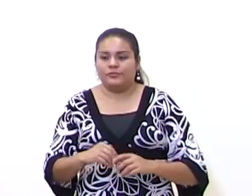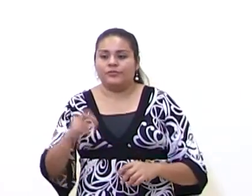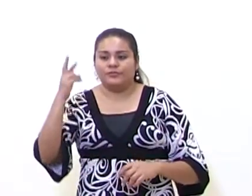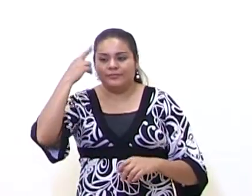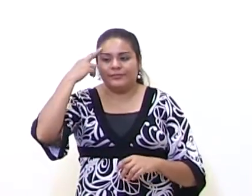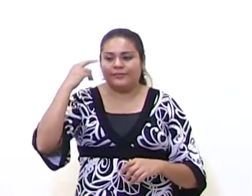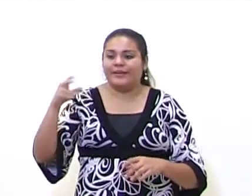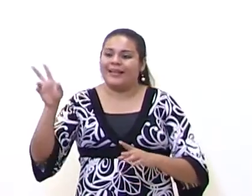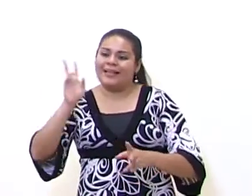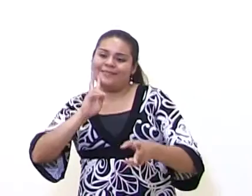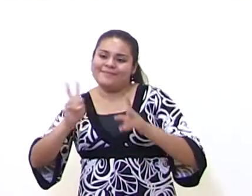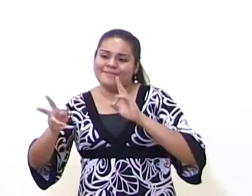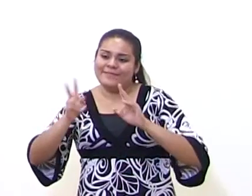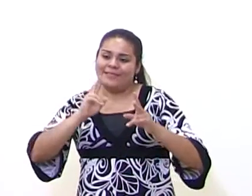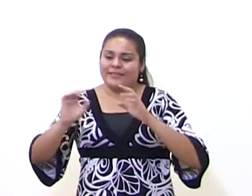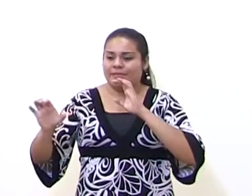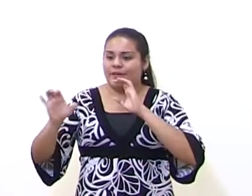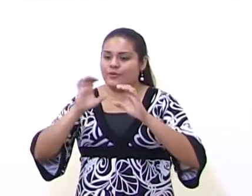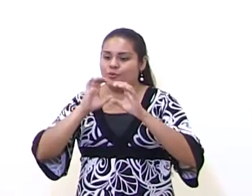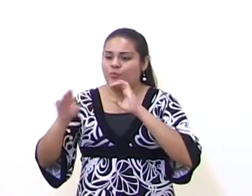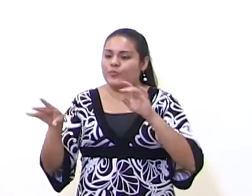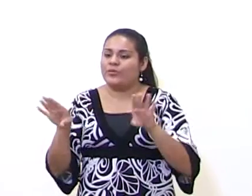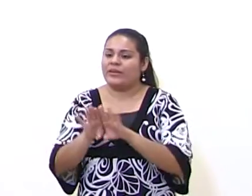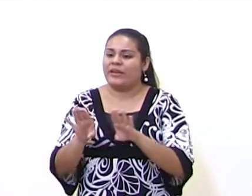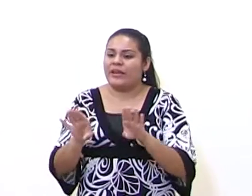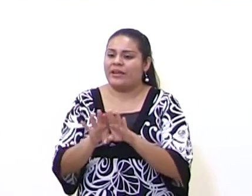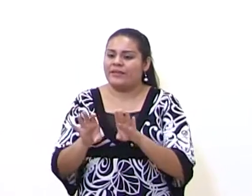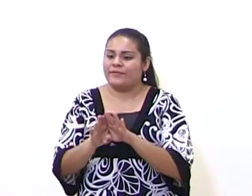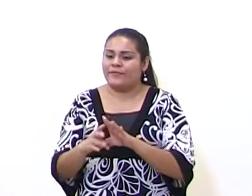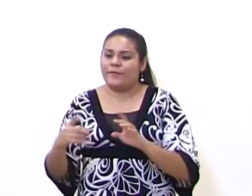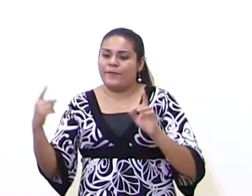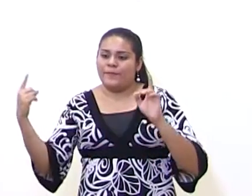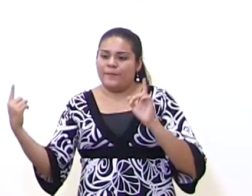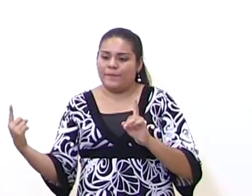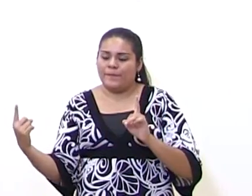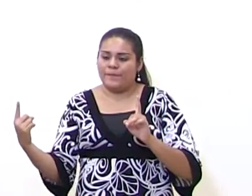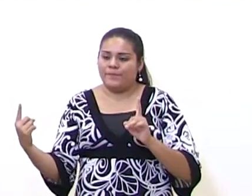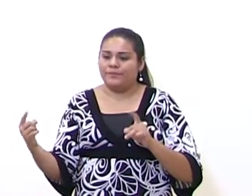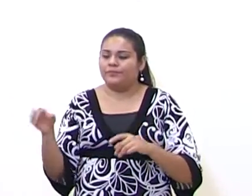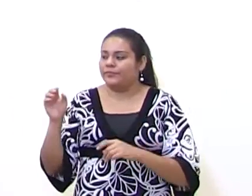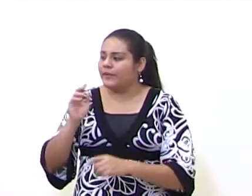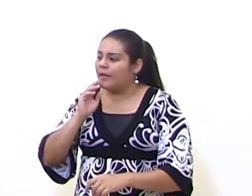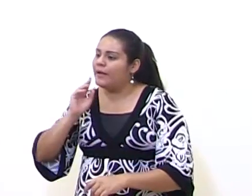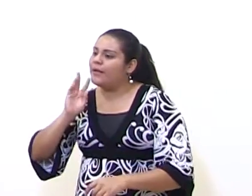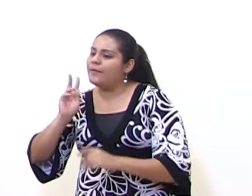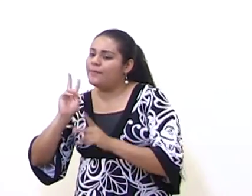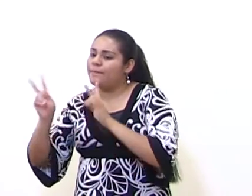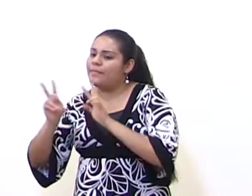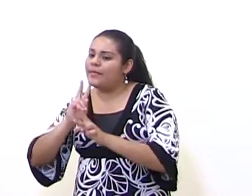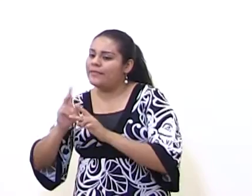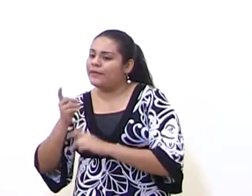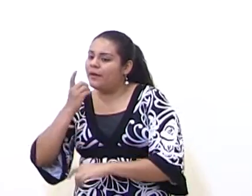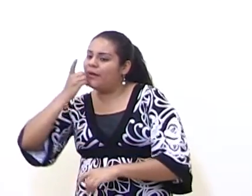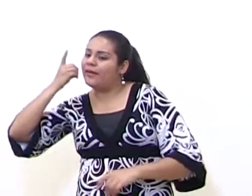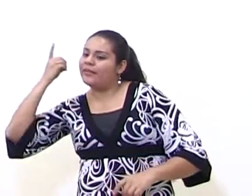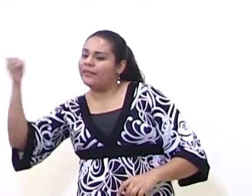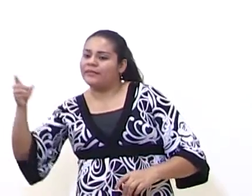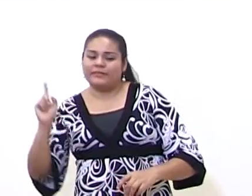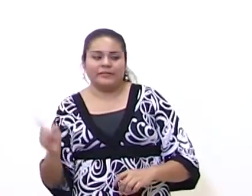o medios por donde van a fluir esos mensajes y que esos mensajes pues se